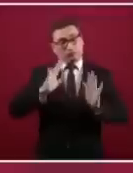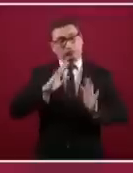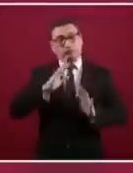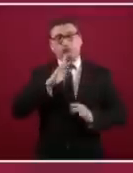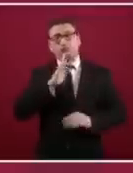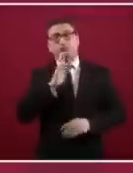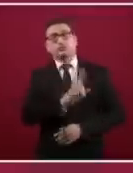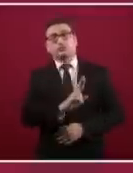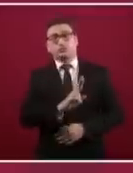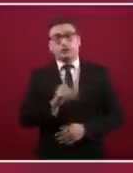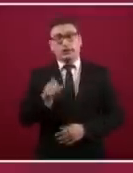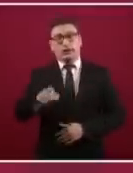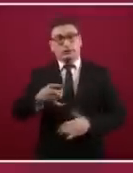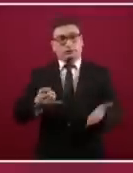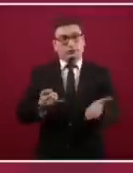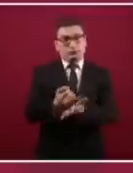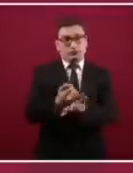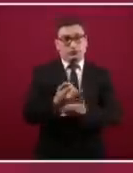y